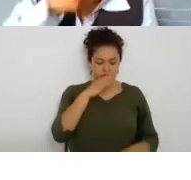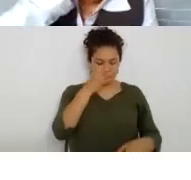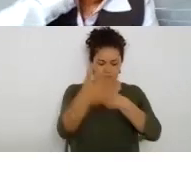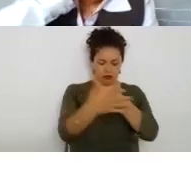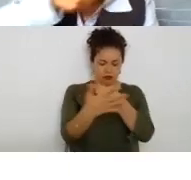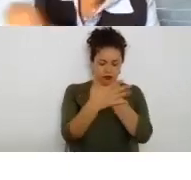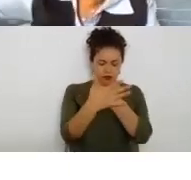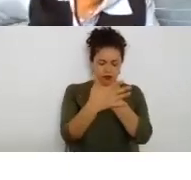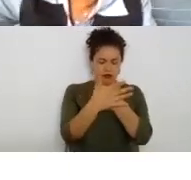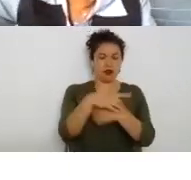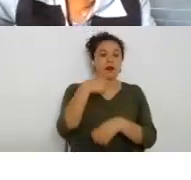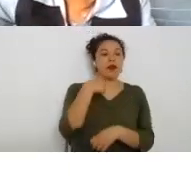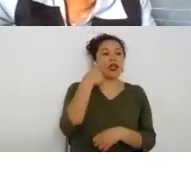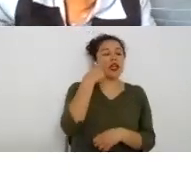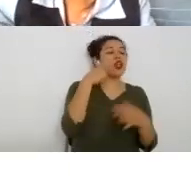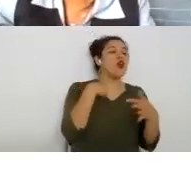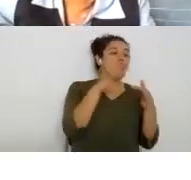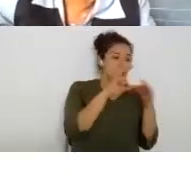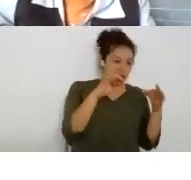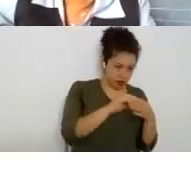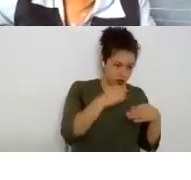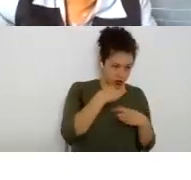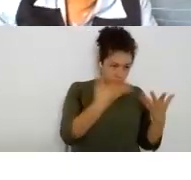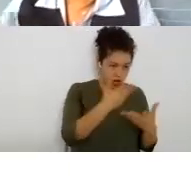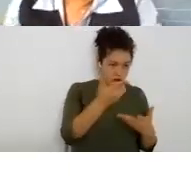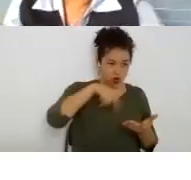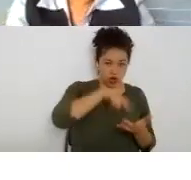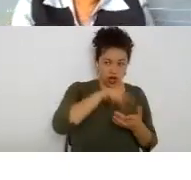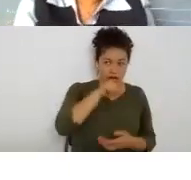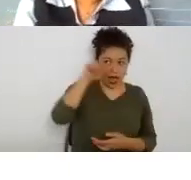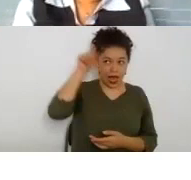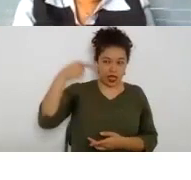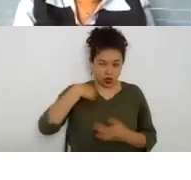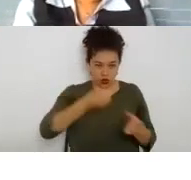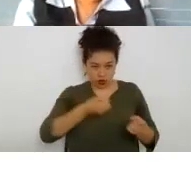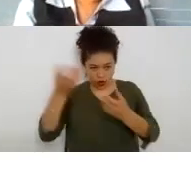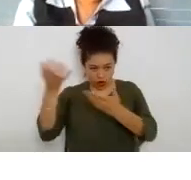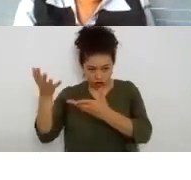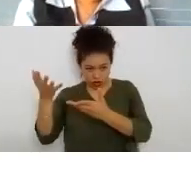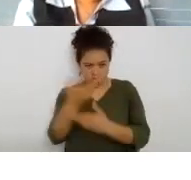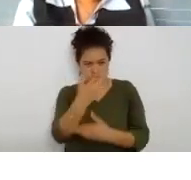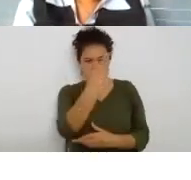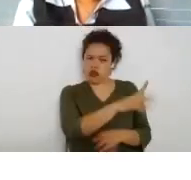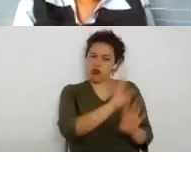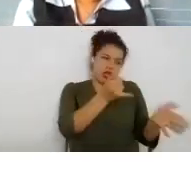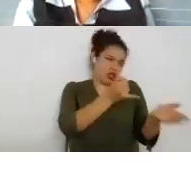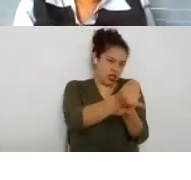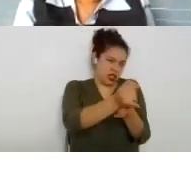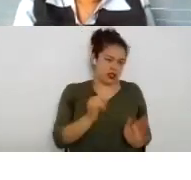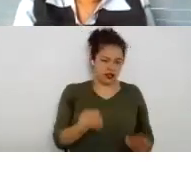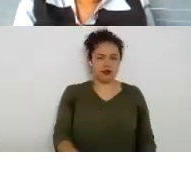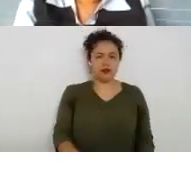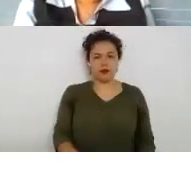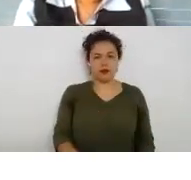de lo que se va a proceder a hacer, a dónde se va a llevar, y ya ellos actuarán o tomarán la decisión. Porque